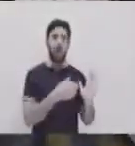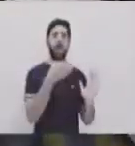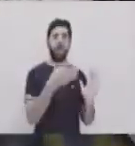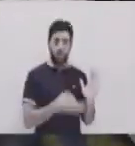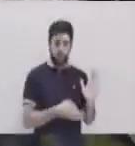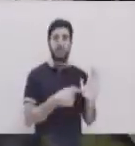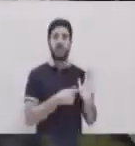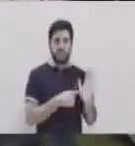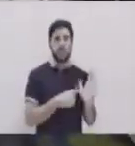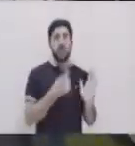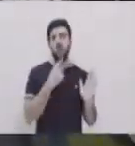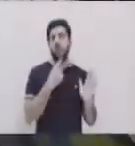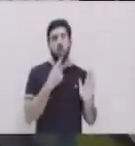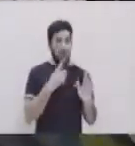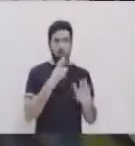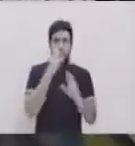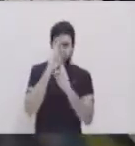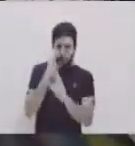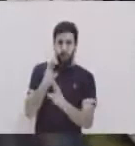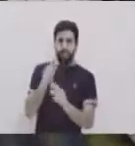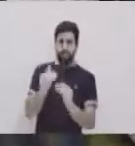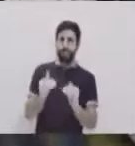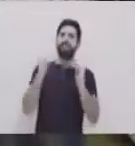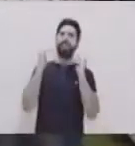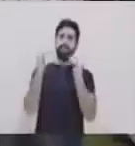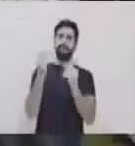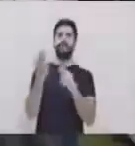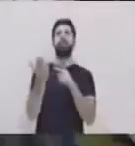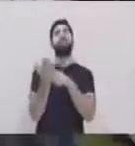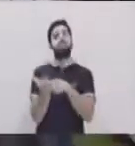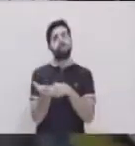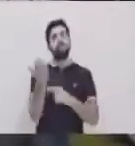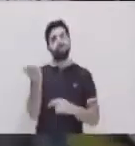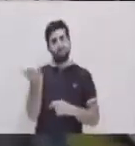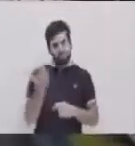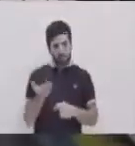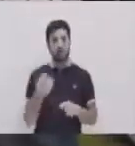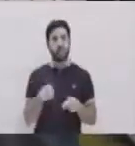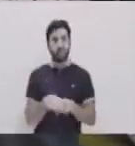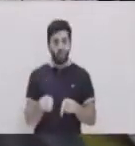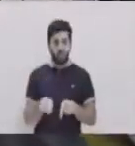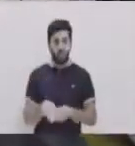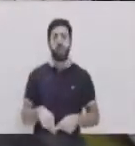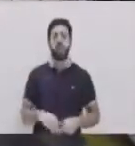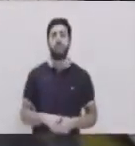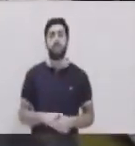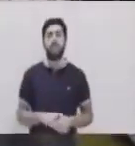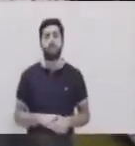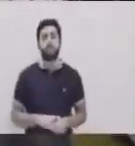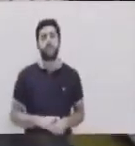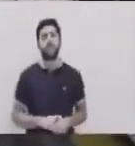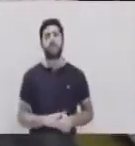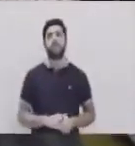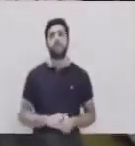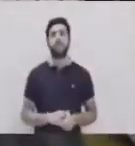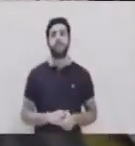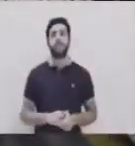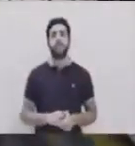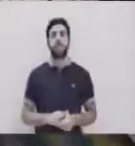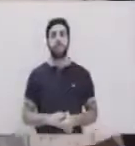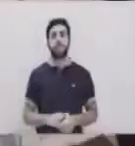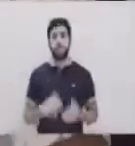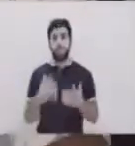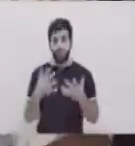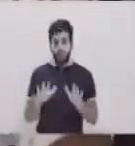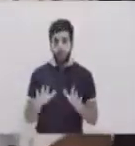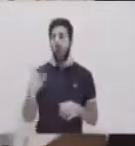pues aquí pues ya va dirigido a un director, ¿verdad? Entonces ya es una solicitud, es algo más formal, ¿verdad? Entonces podría decir que aquí tal vez es entre amigos